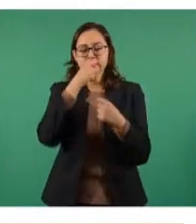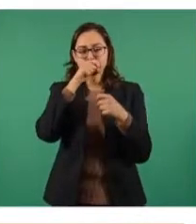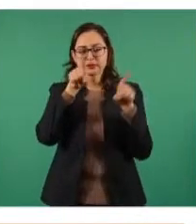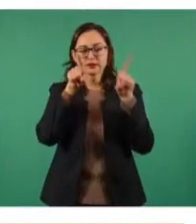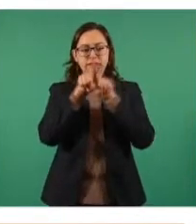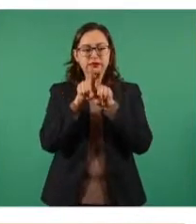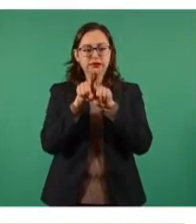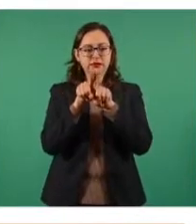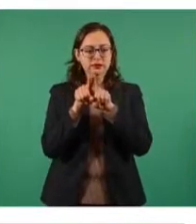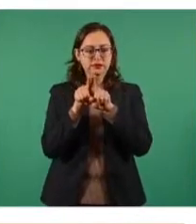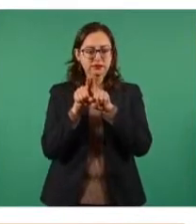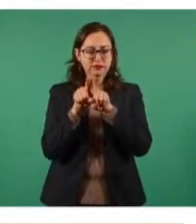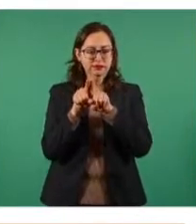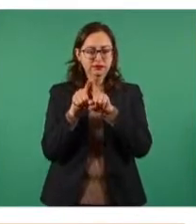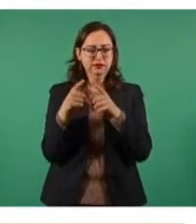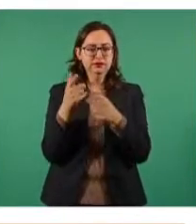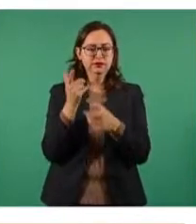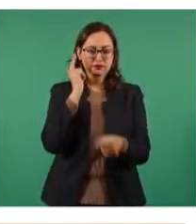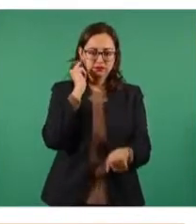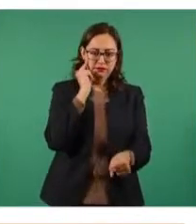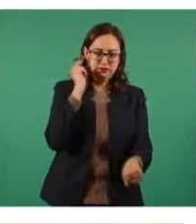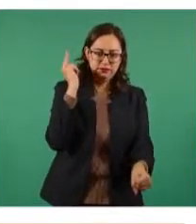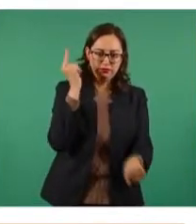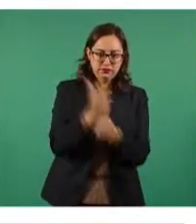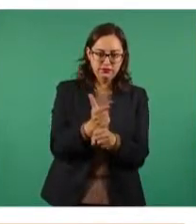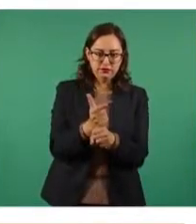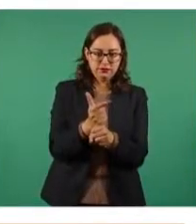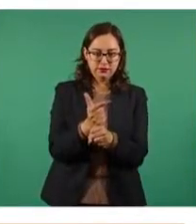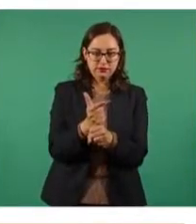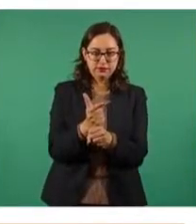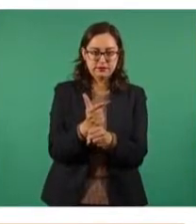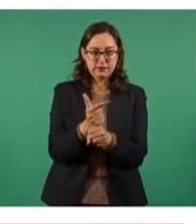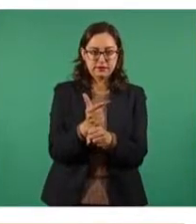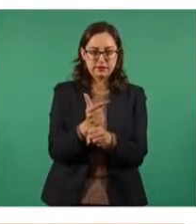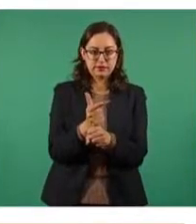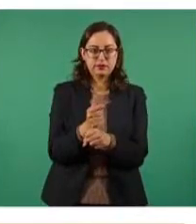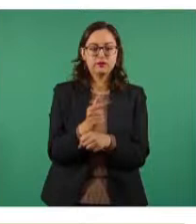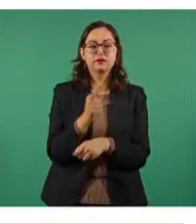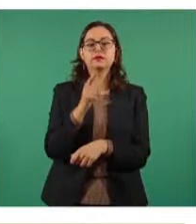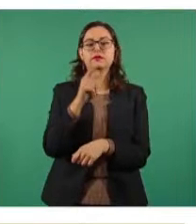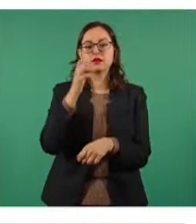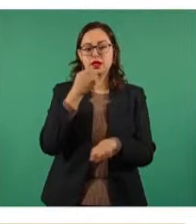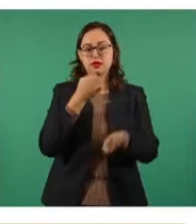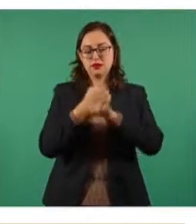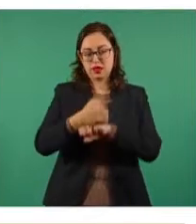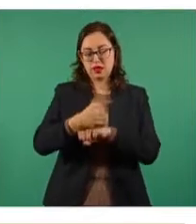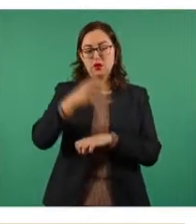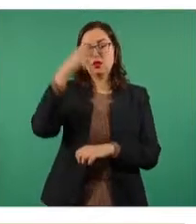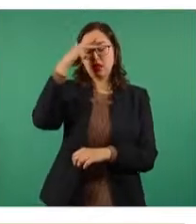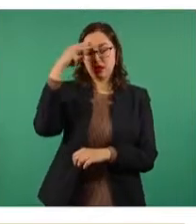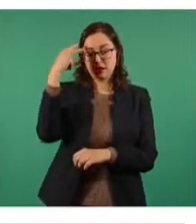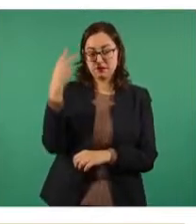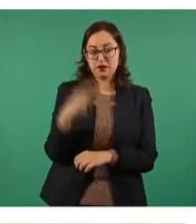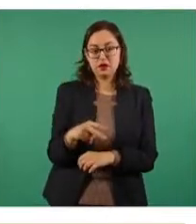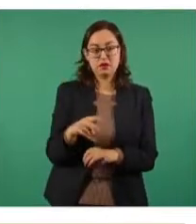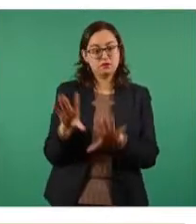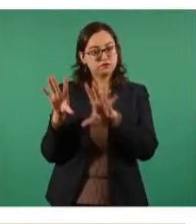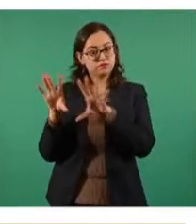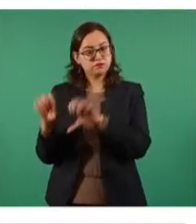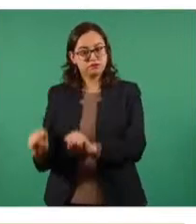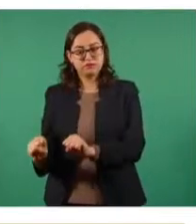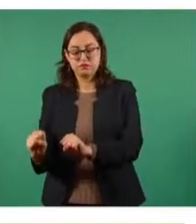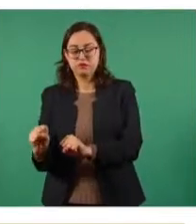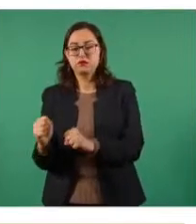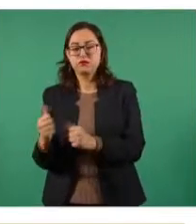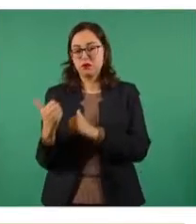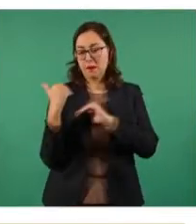y también detuvimos una en ecatepec de morelos en el estado de mexico pero este porque el precio máximo